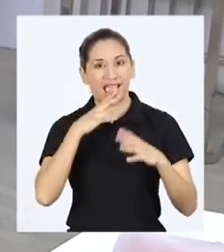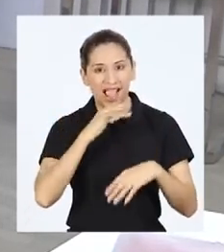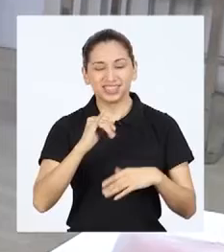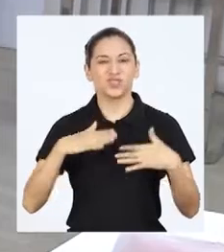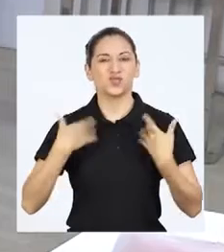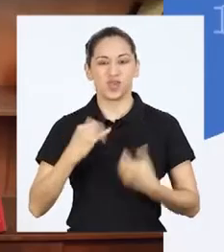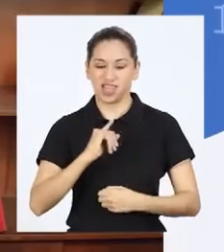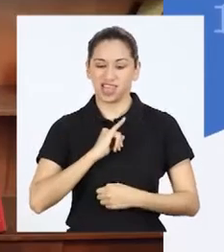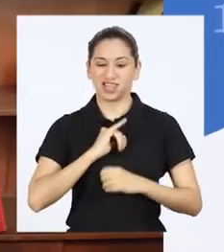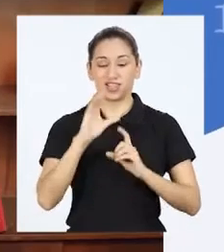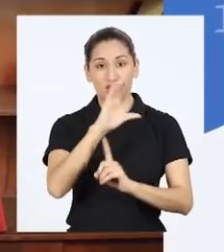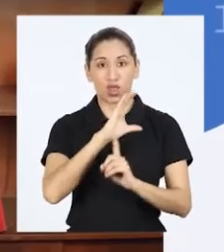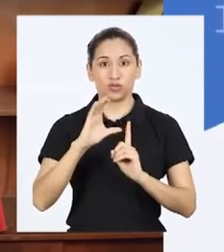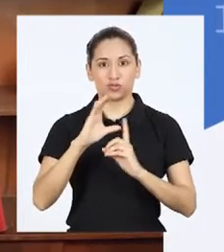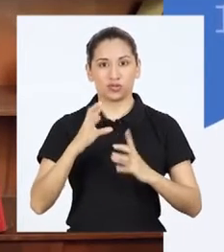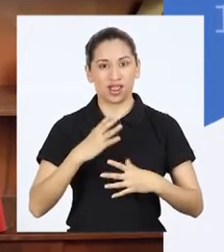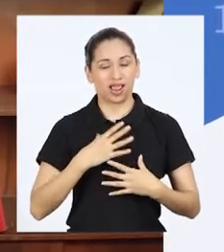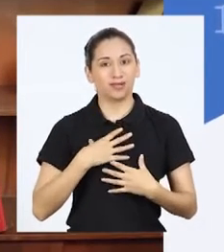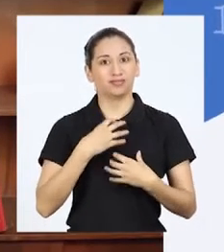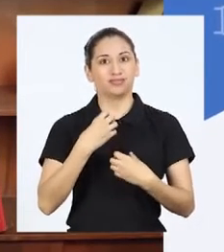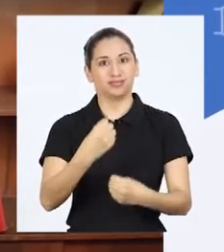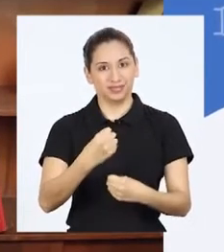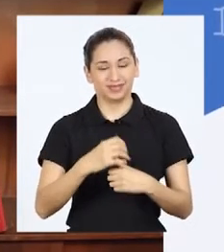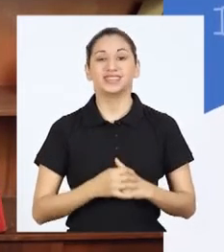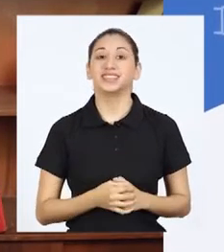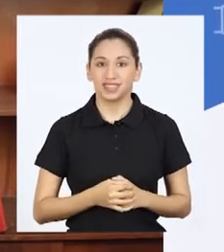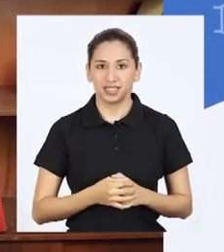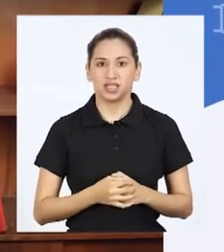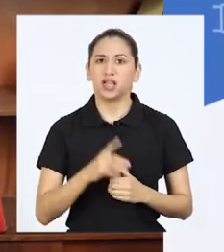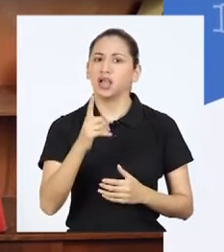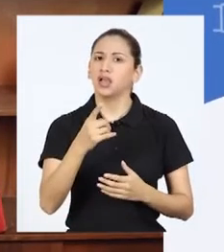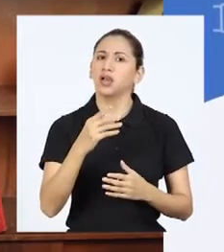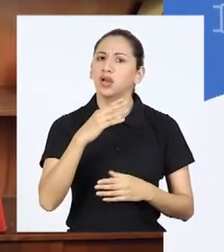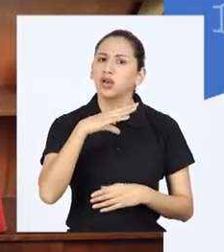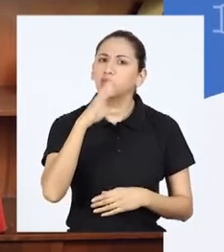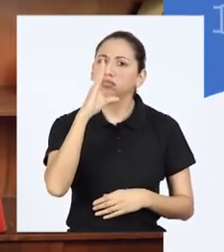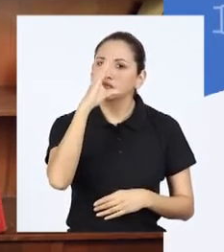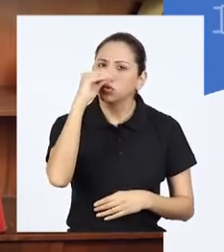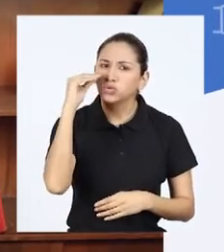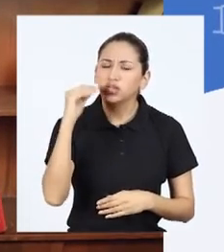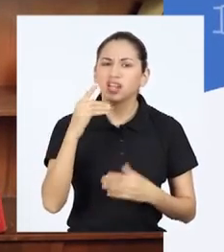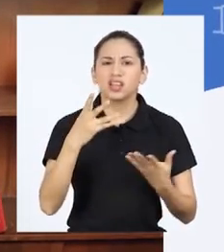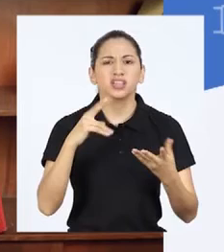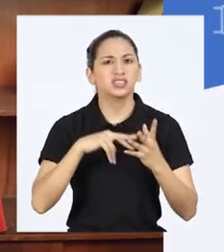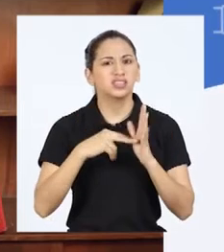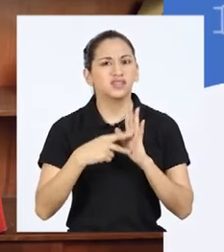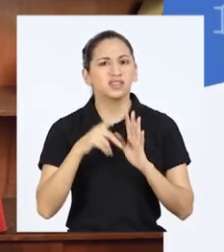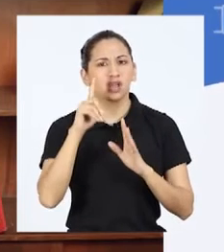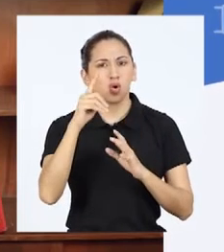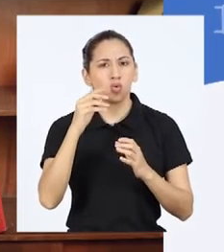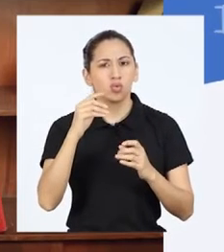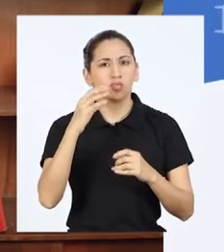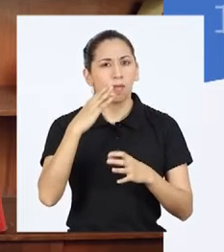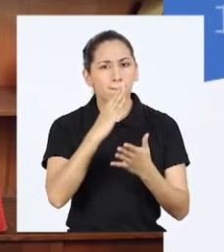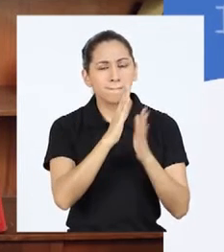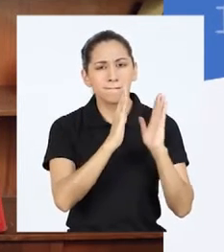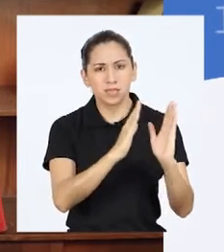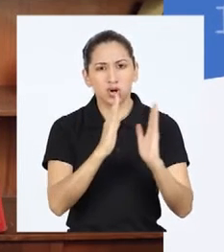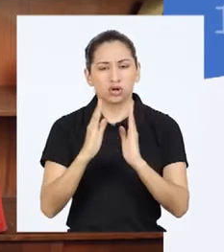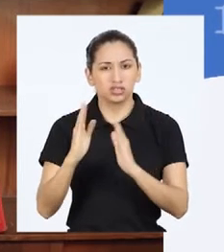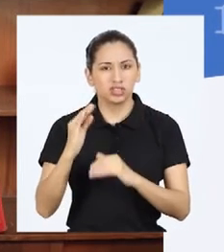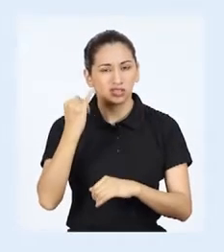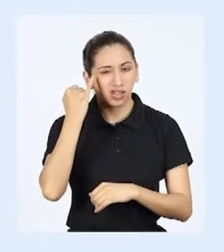identidad cultural. Gugliana, ¿qué nos puedes decir de la fase idear de la metodología del